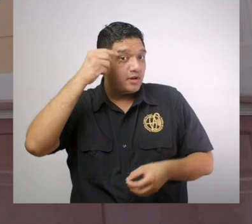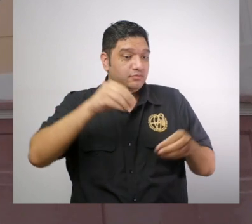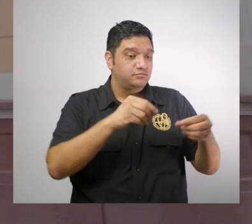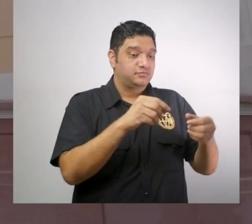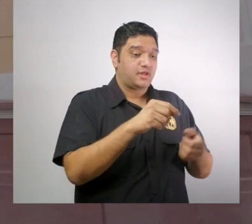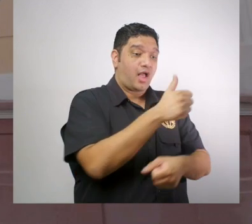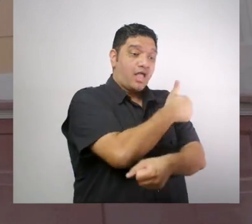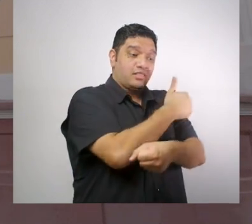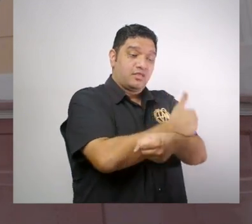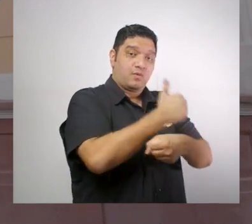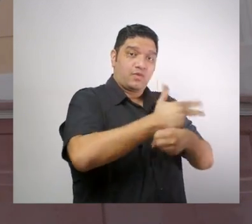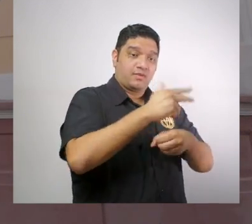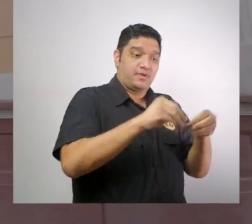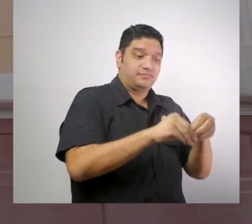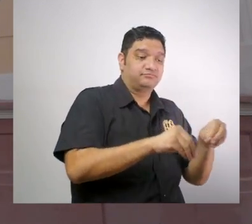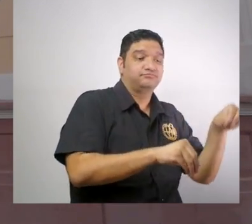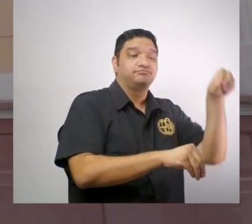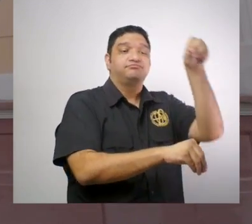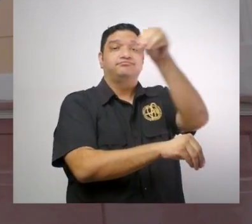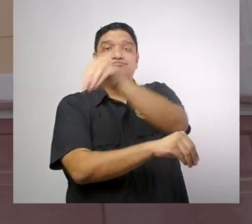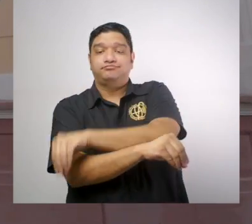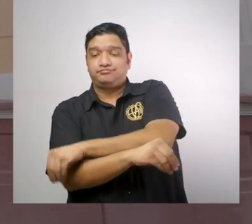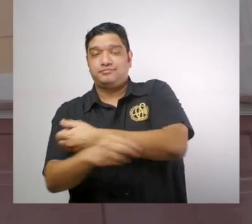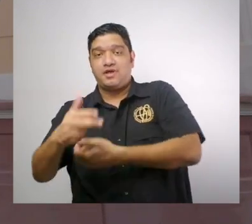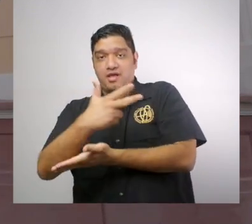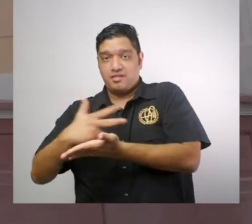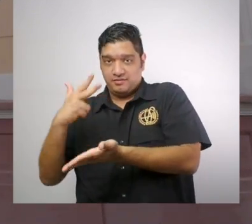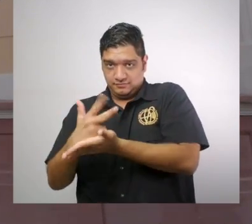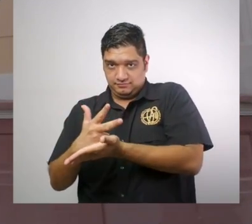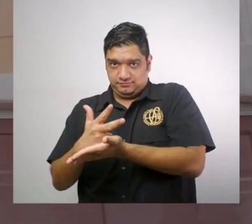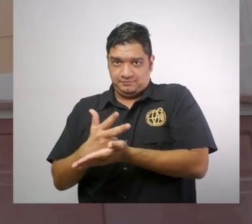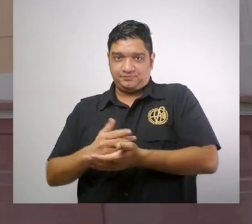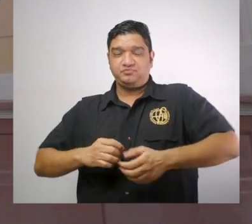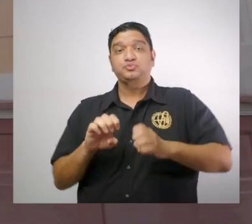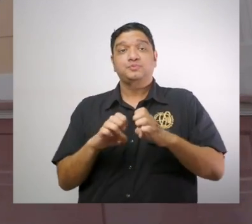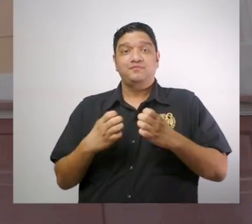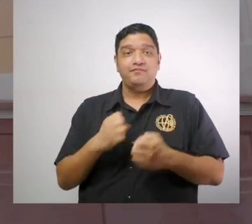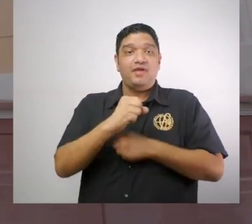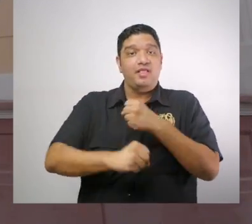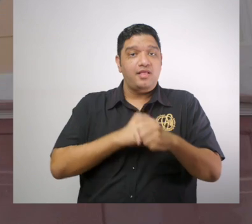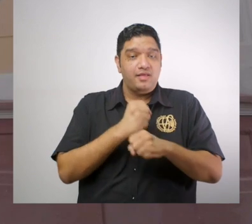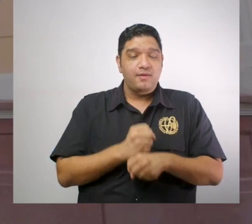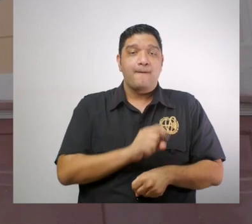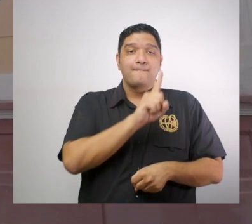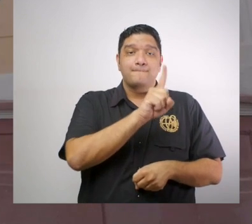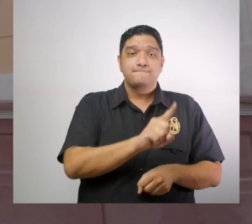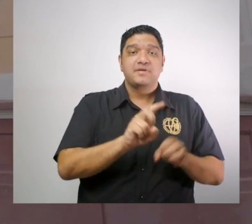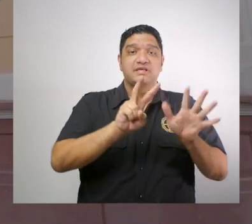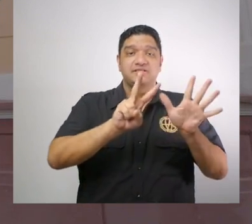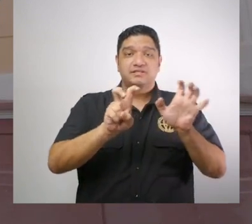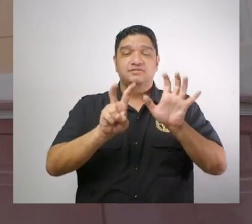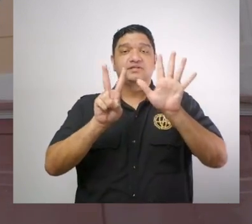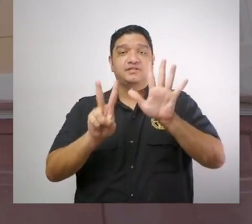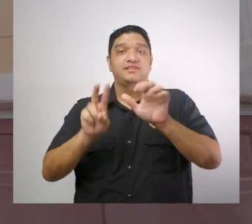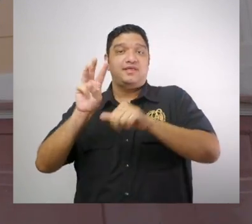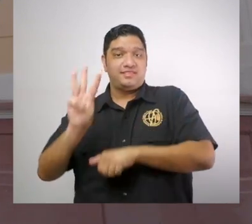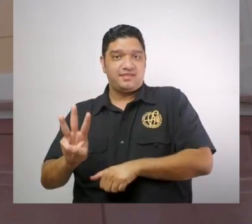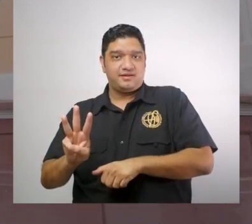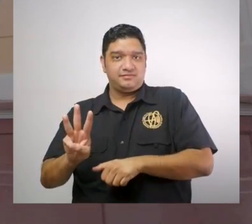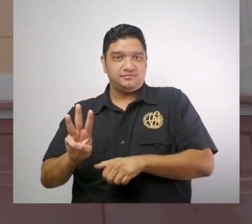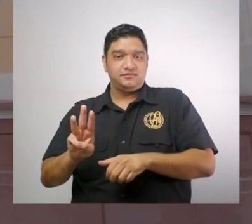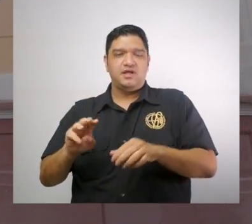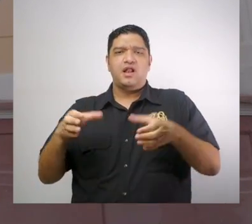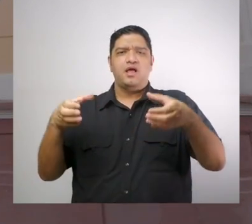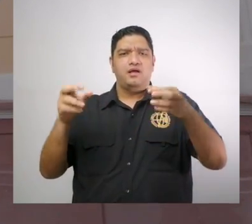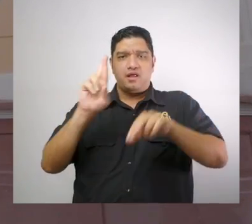como el 4 de agosto de 1773 los miembros de la Real Audiencia de Guatemala,